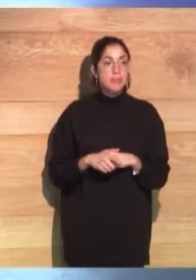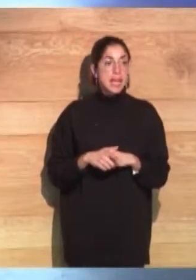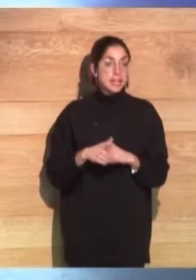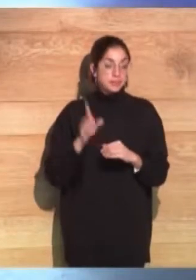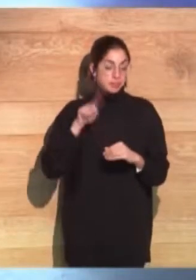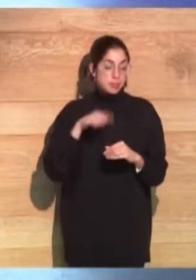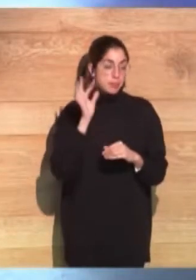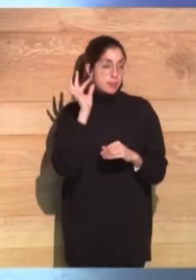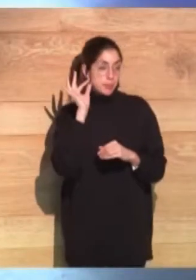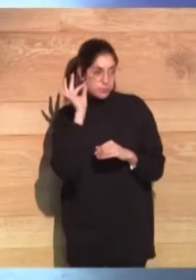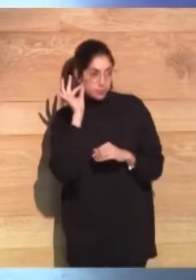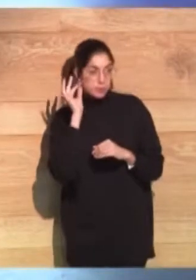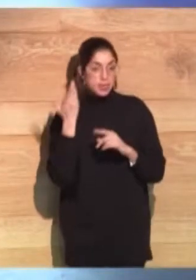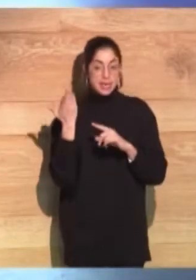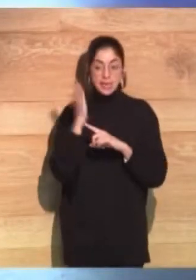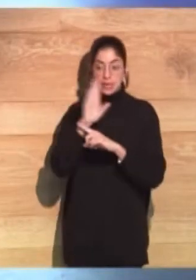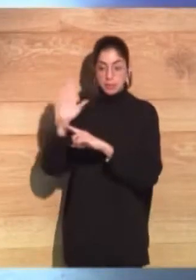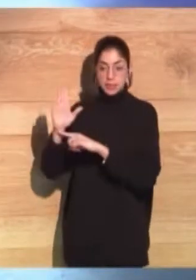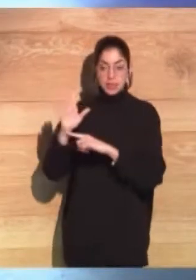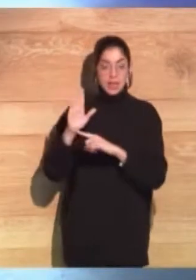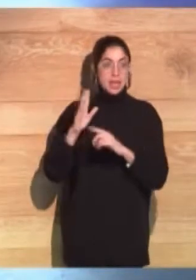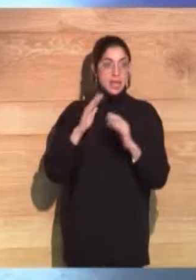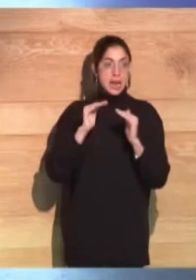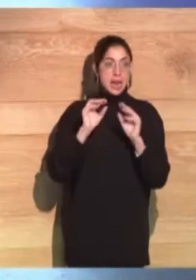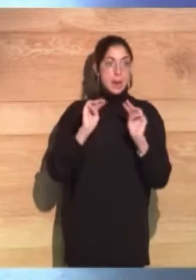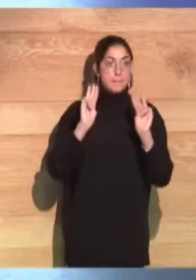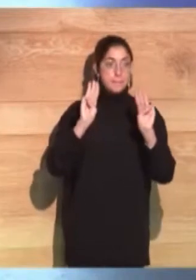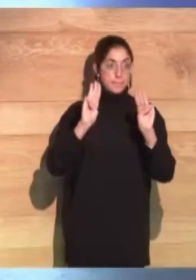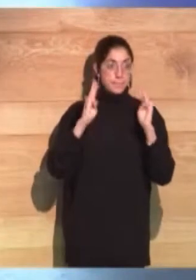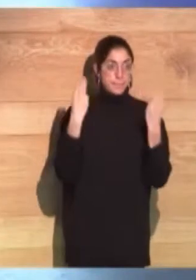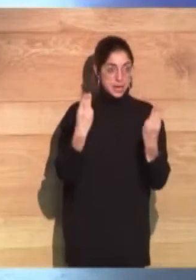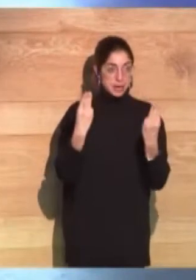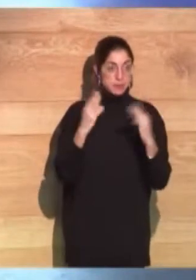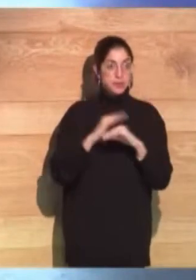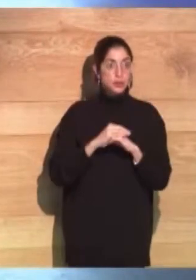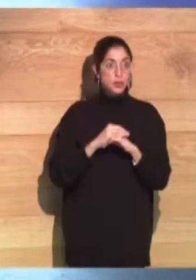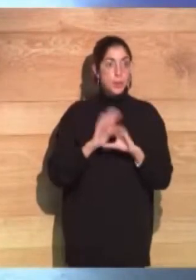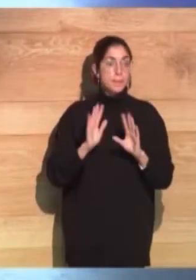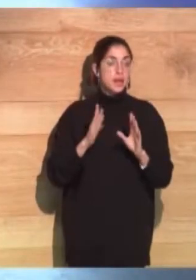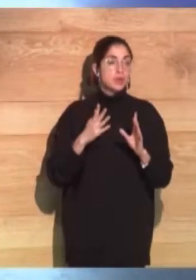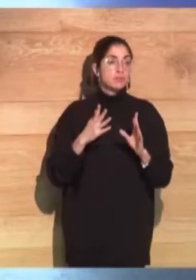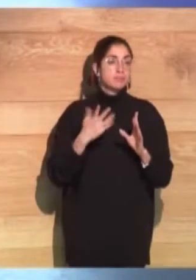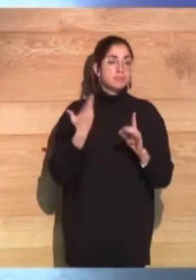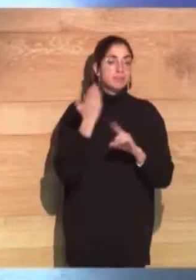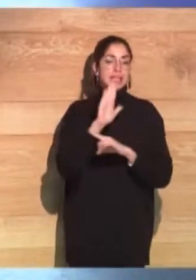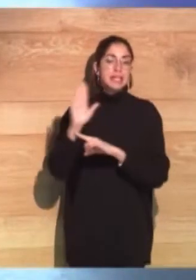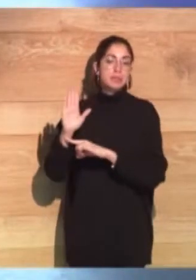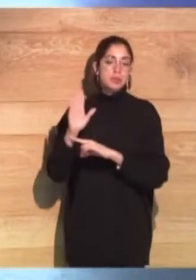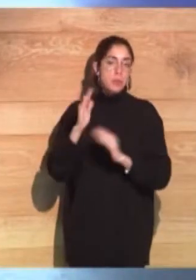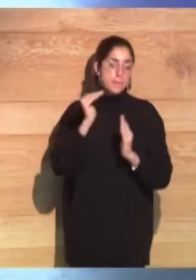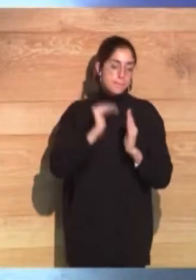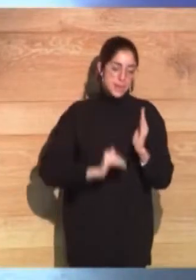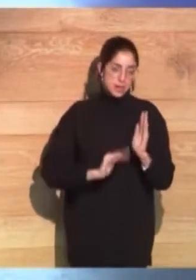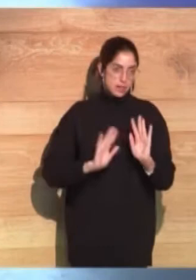representación femenina en el Parlamento, pero es un 13%, así que es una representación baja.